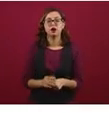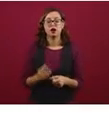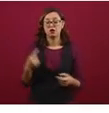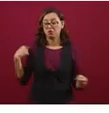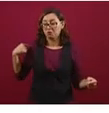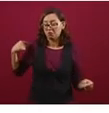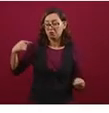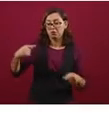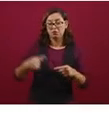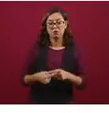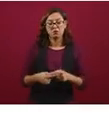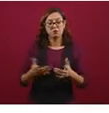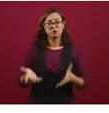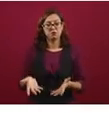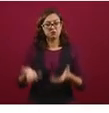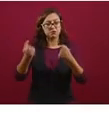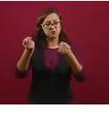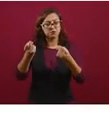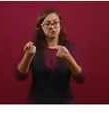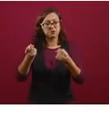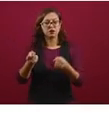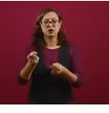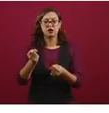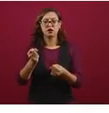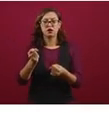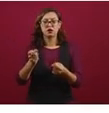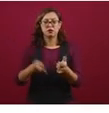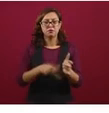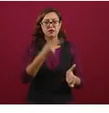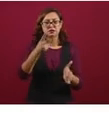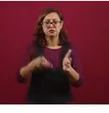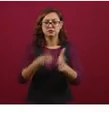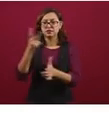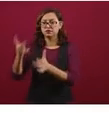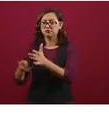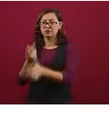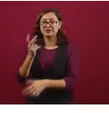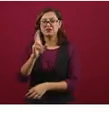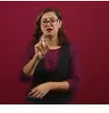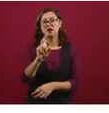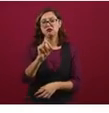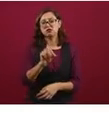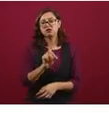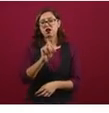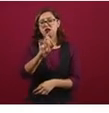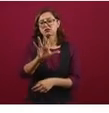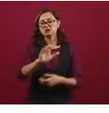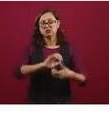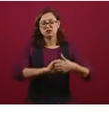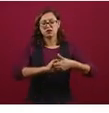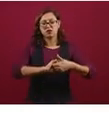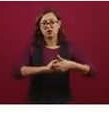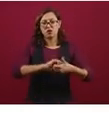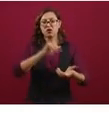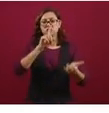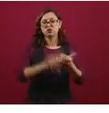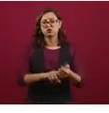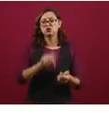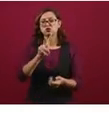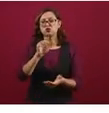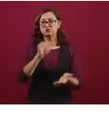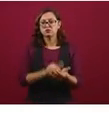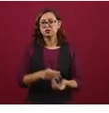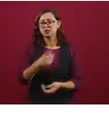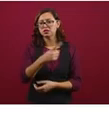se han recuperado en 35 tractocamiones del orden de 2.186